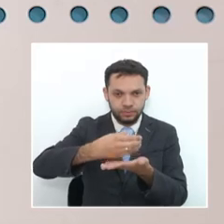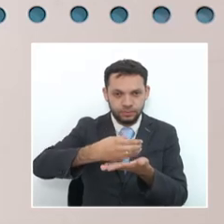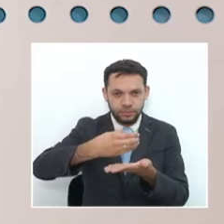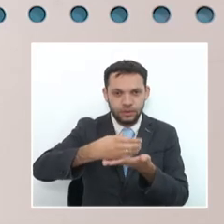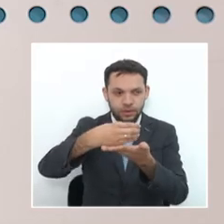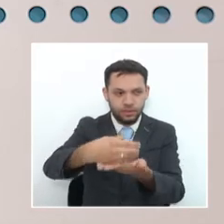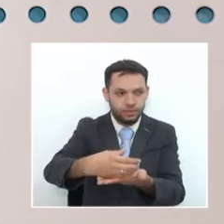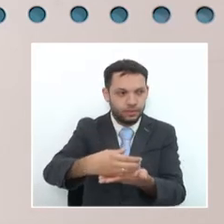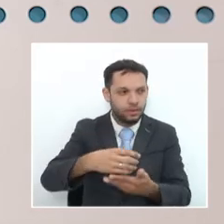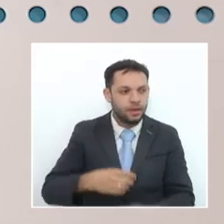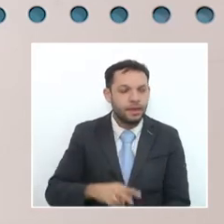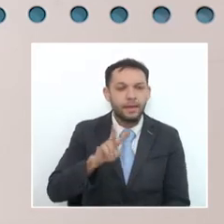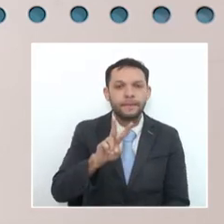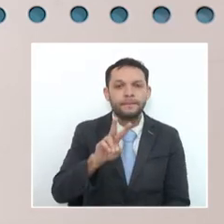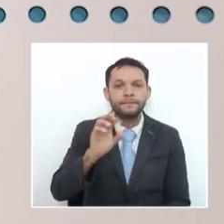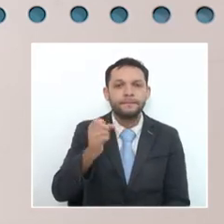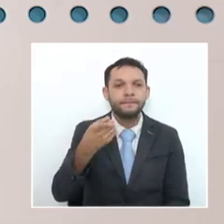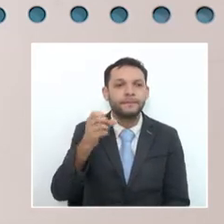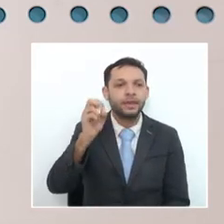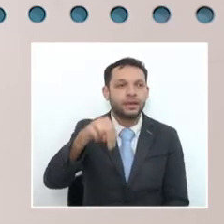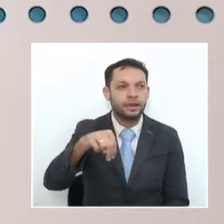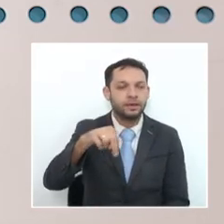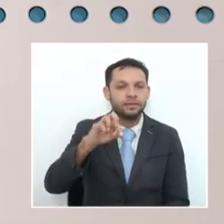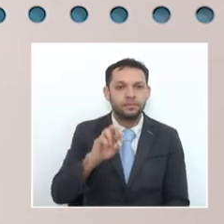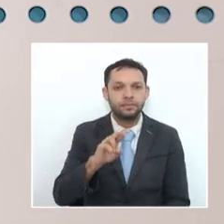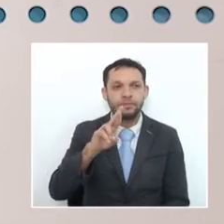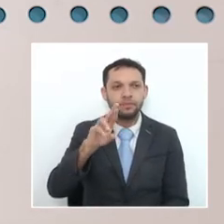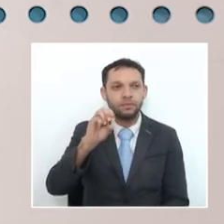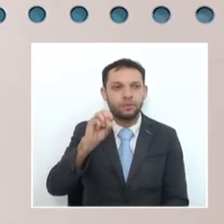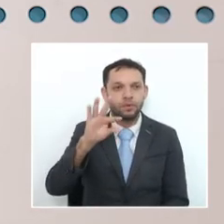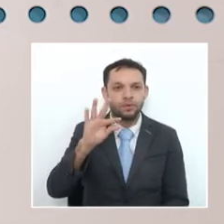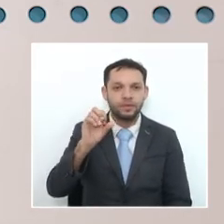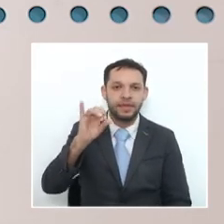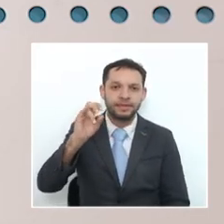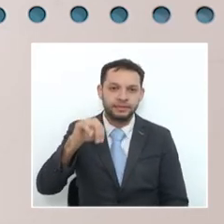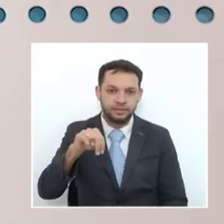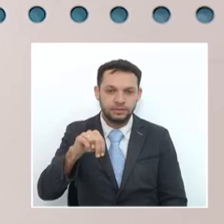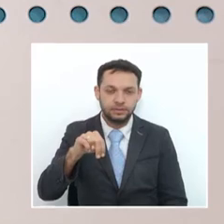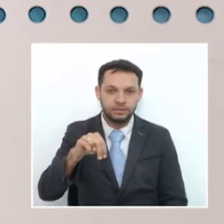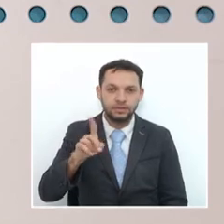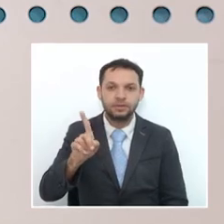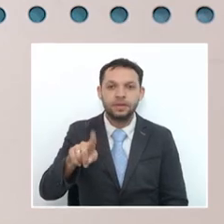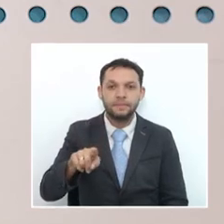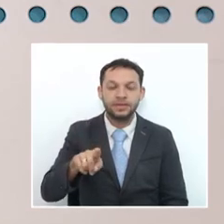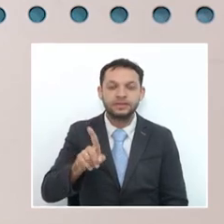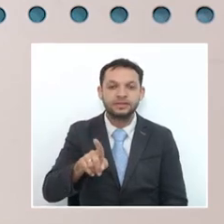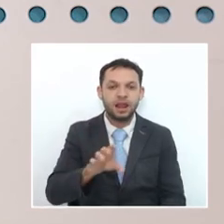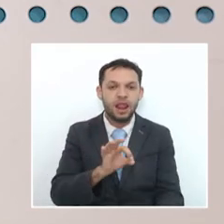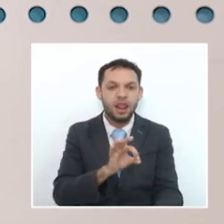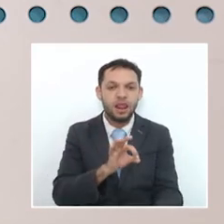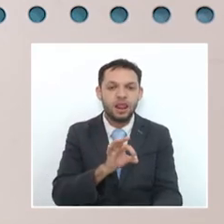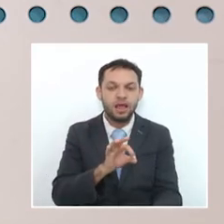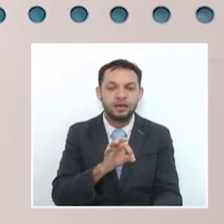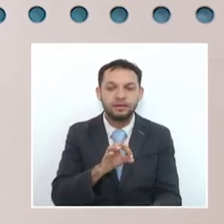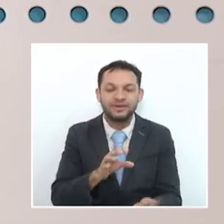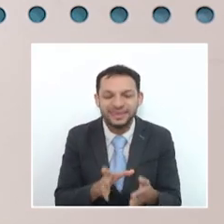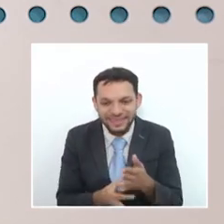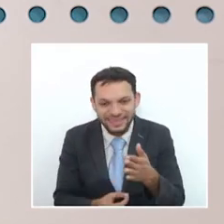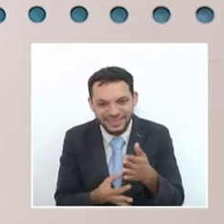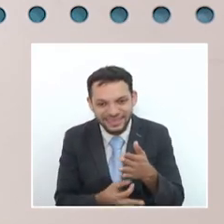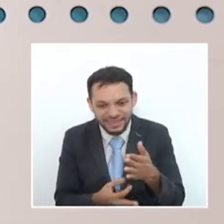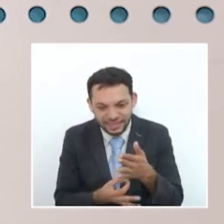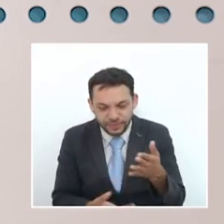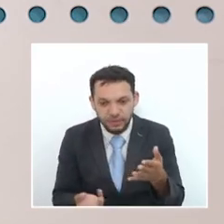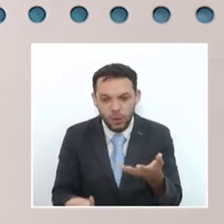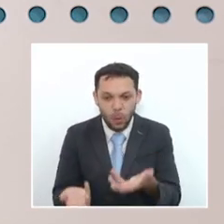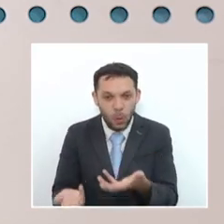Prote. Esta puede ser una opción. Y darle grasa. ¿Cuál grasa? No es manteca, ni empeña, ni margarina, ni